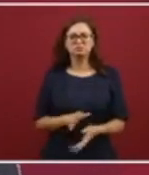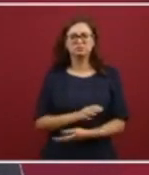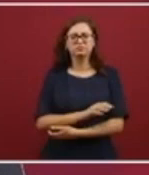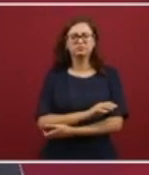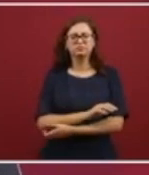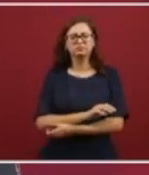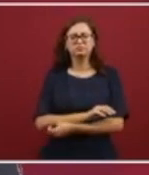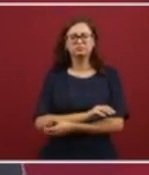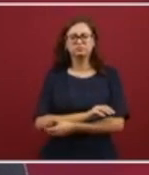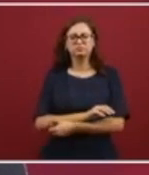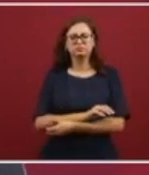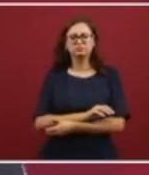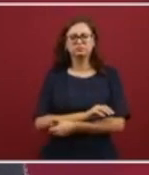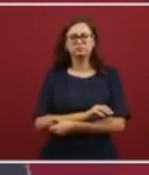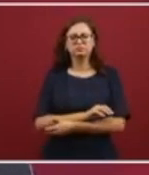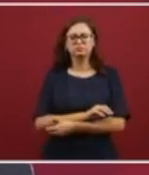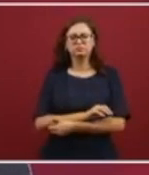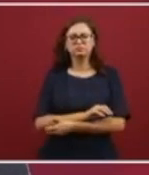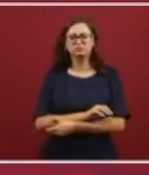que